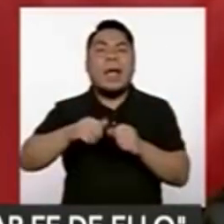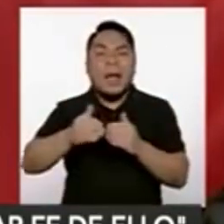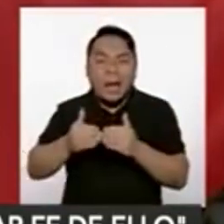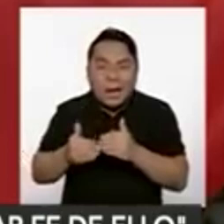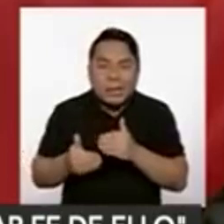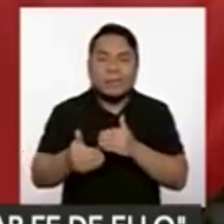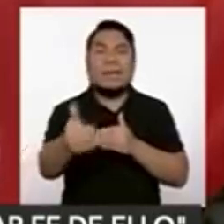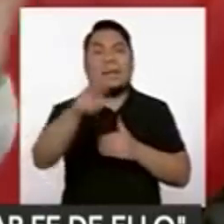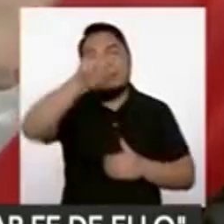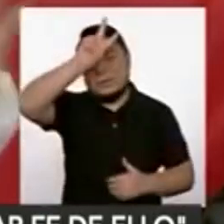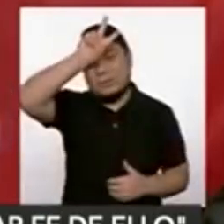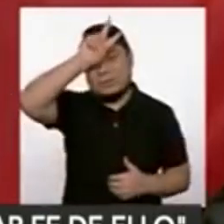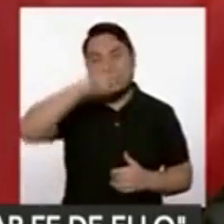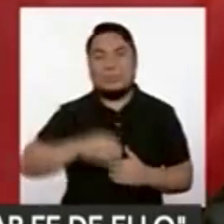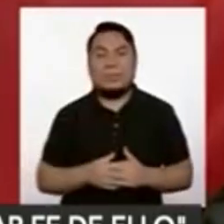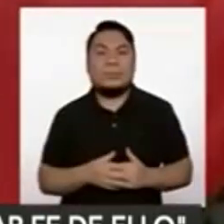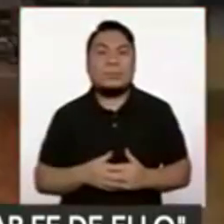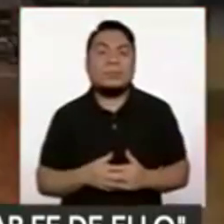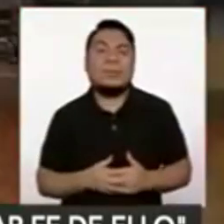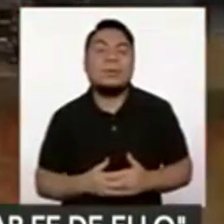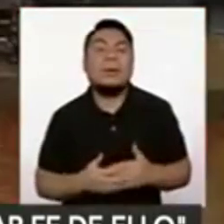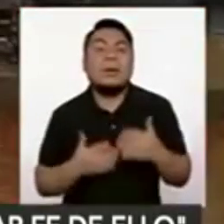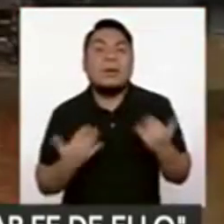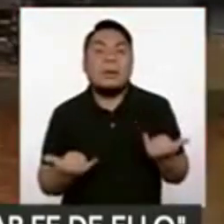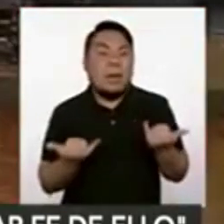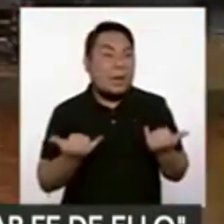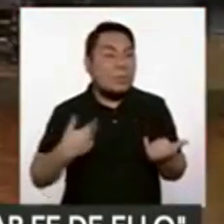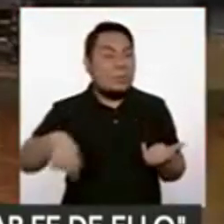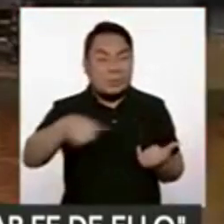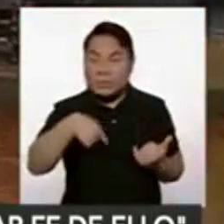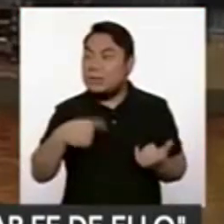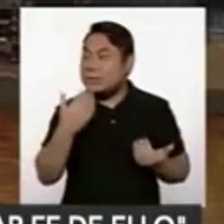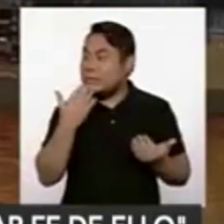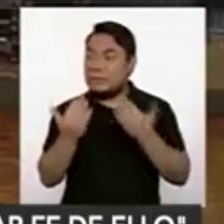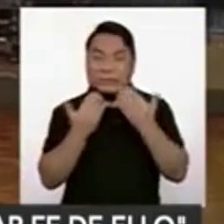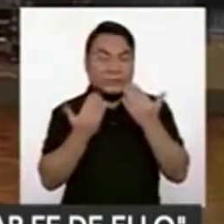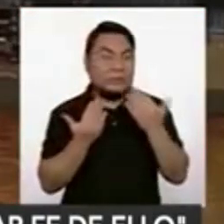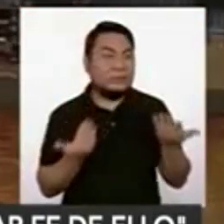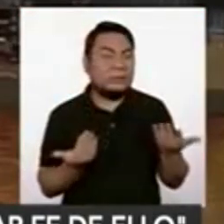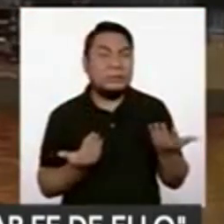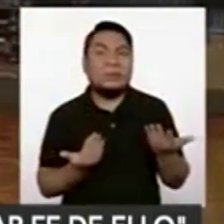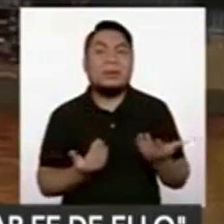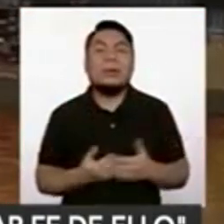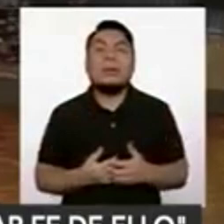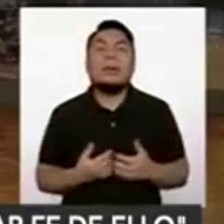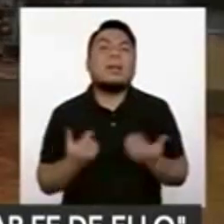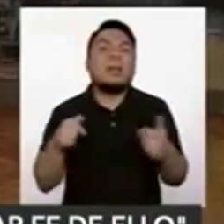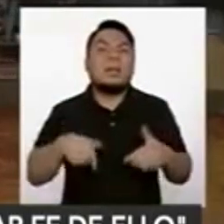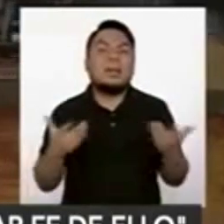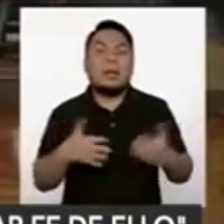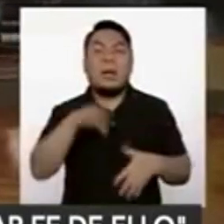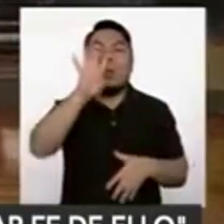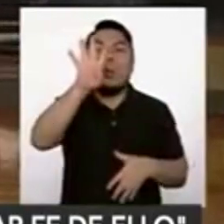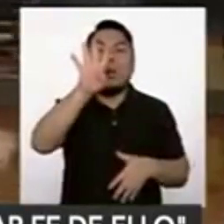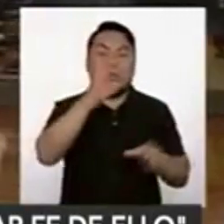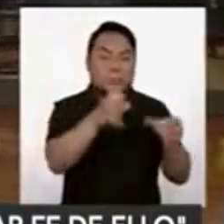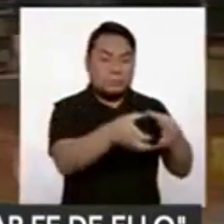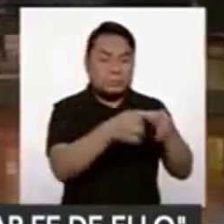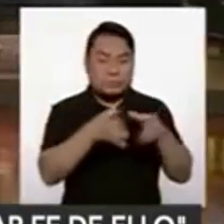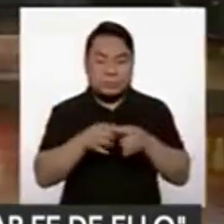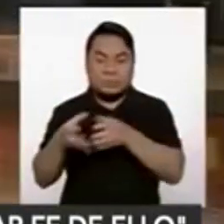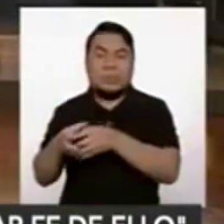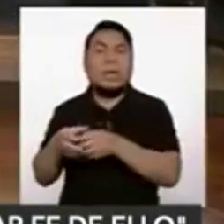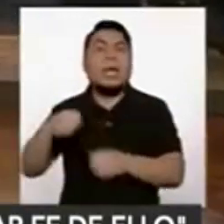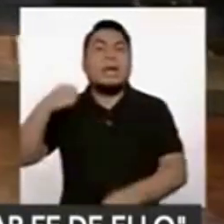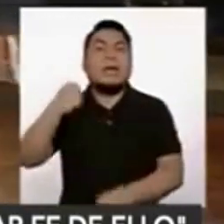Y aquí estamos resumiendo en cuatro sectores el esfuerzo